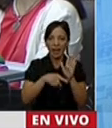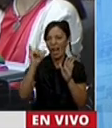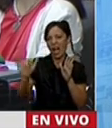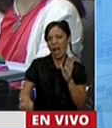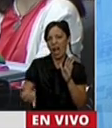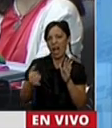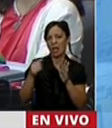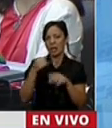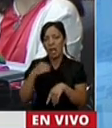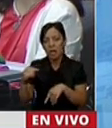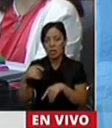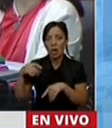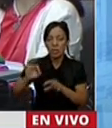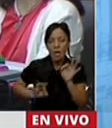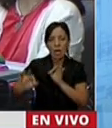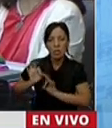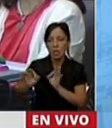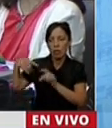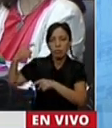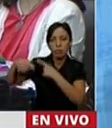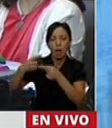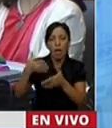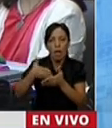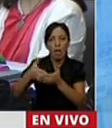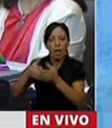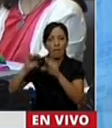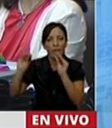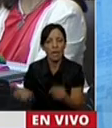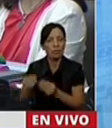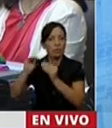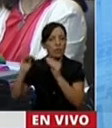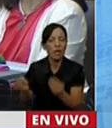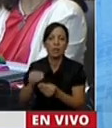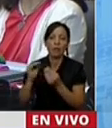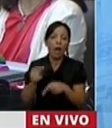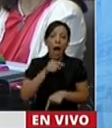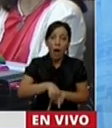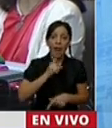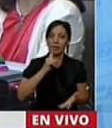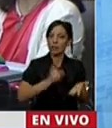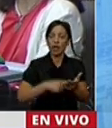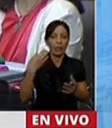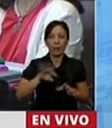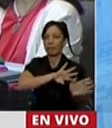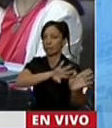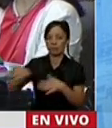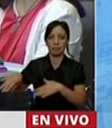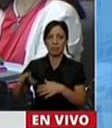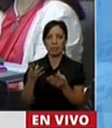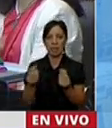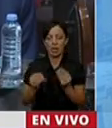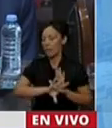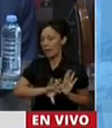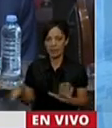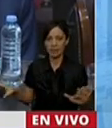pero que inclusive estamos llegando tardíamente a esto pero bueno estamos dejando ojalá que tengamos la suerte que todos creemos que vamos a tener con nuestros